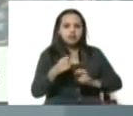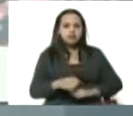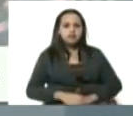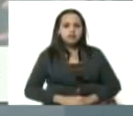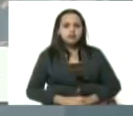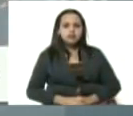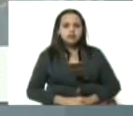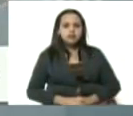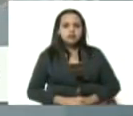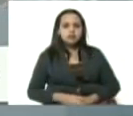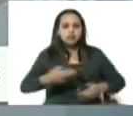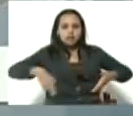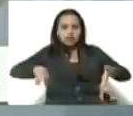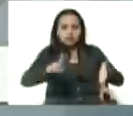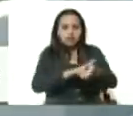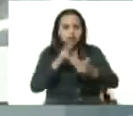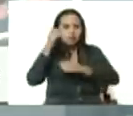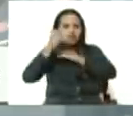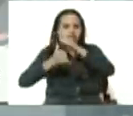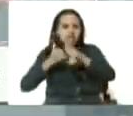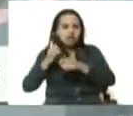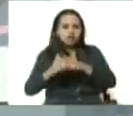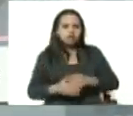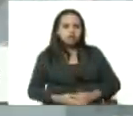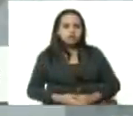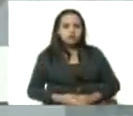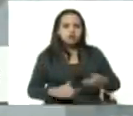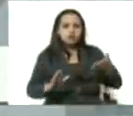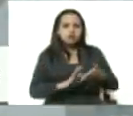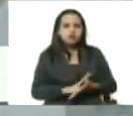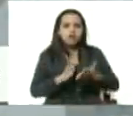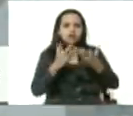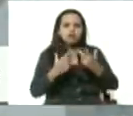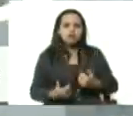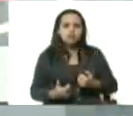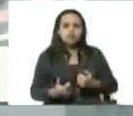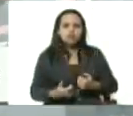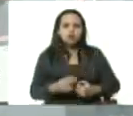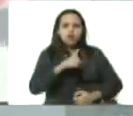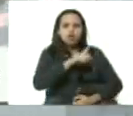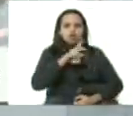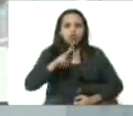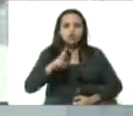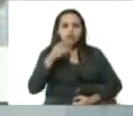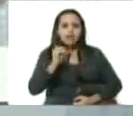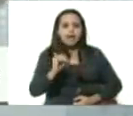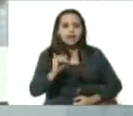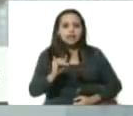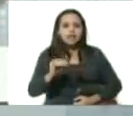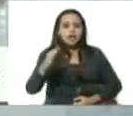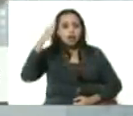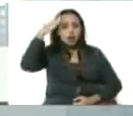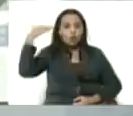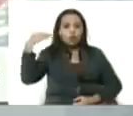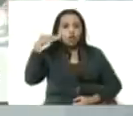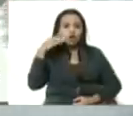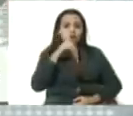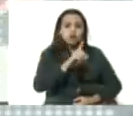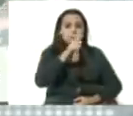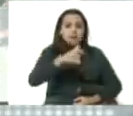Ñáñez, que repitamos el video del caso número 12 que se dio en Corea del Sur. Una persona que contagió